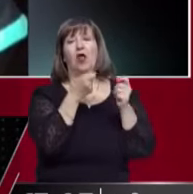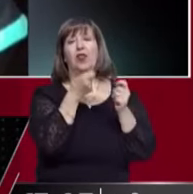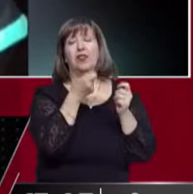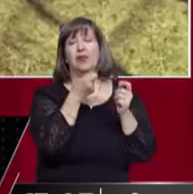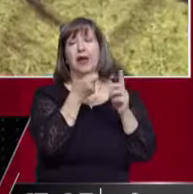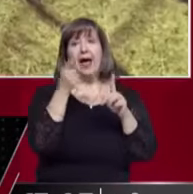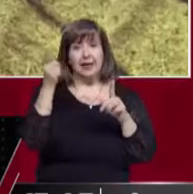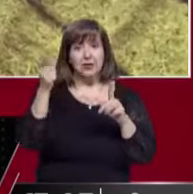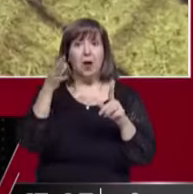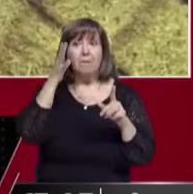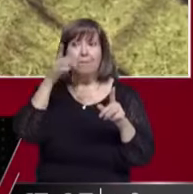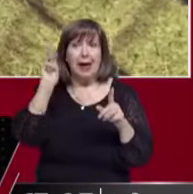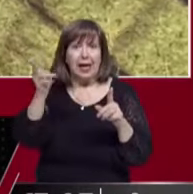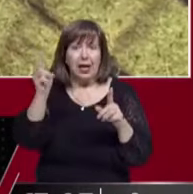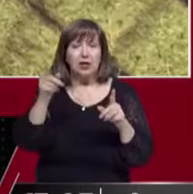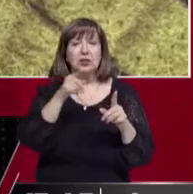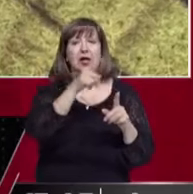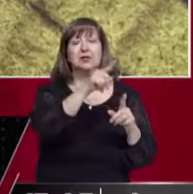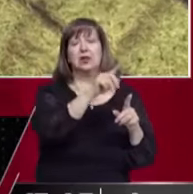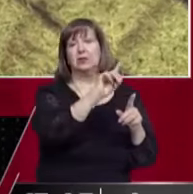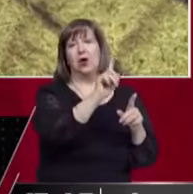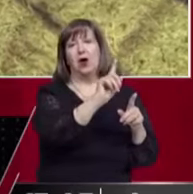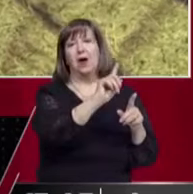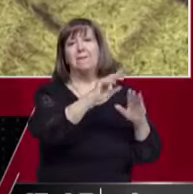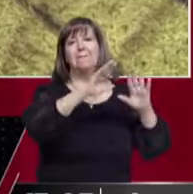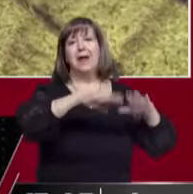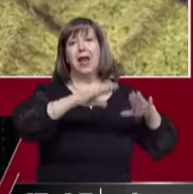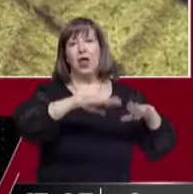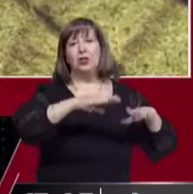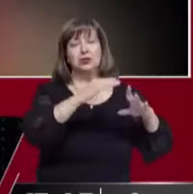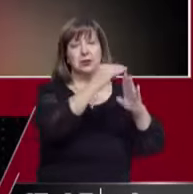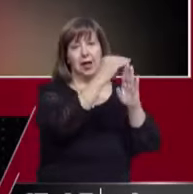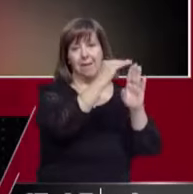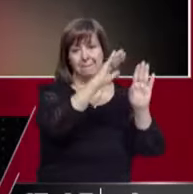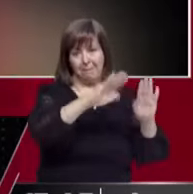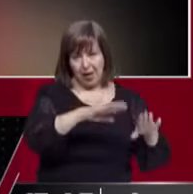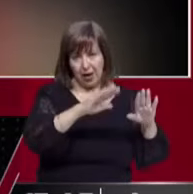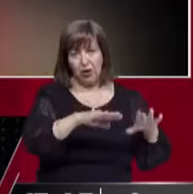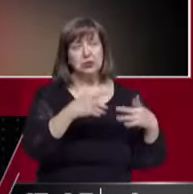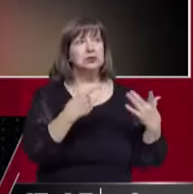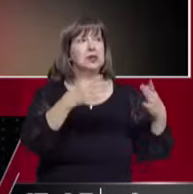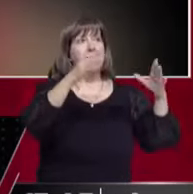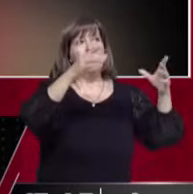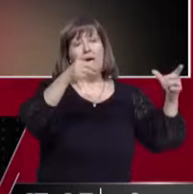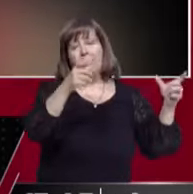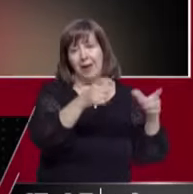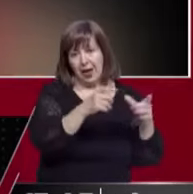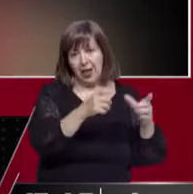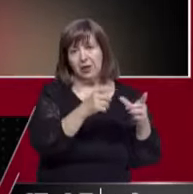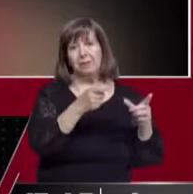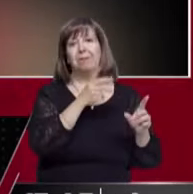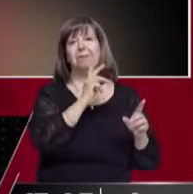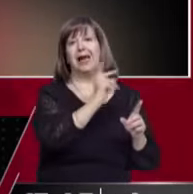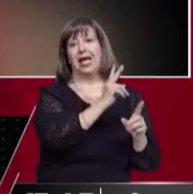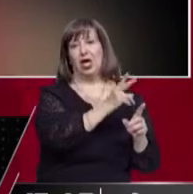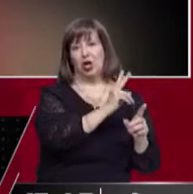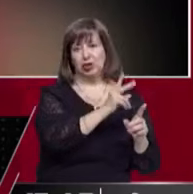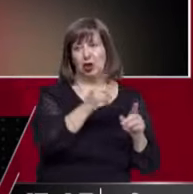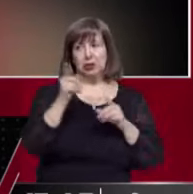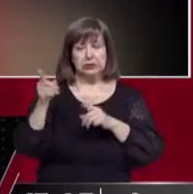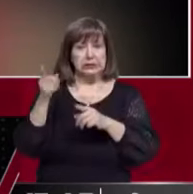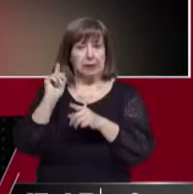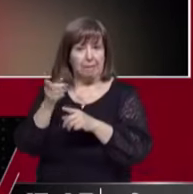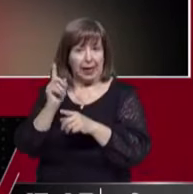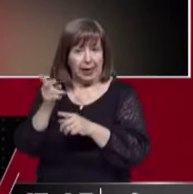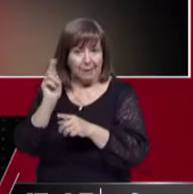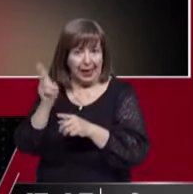algunos universitarios que han sido detenidos. Allí estaría alojado ahora Alejo Arias. Claro está que